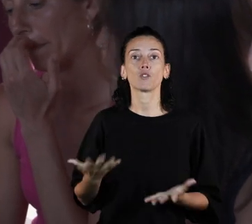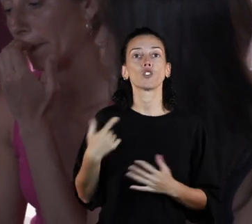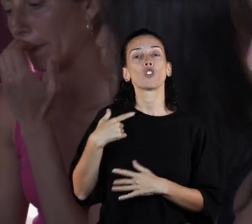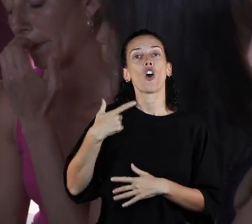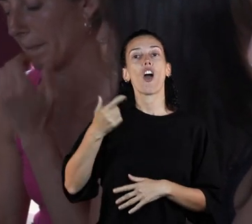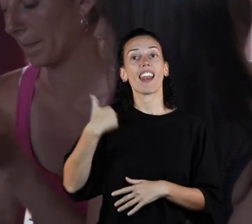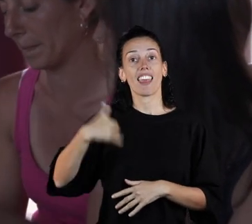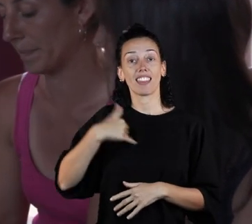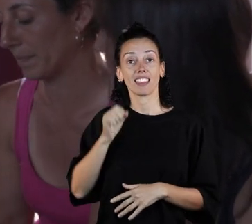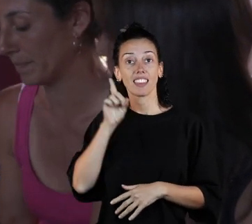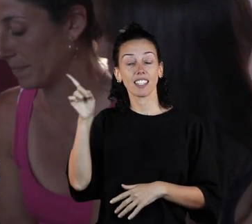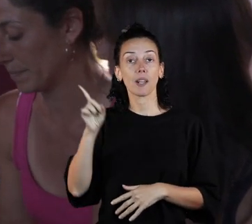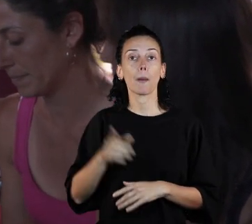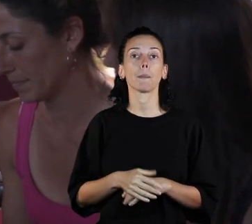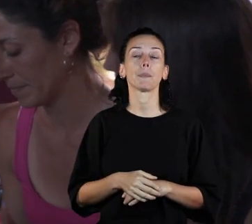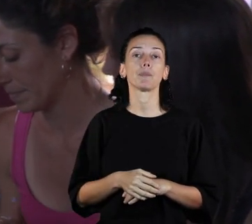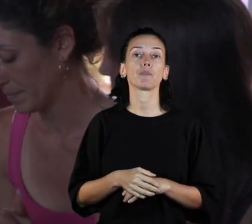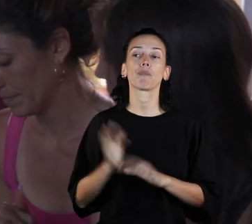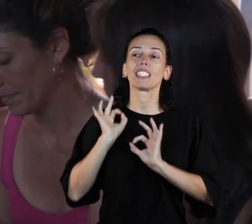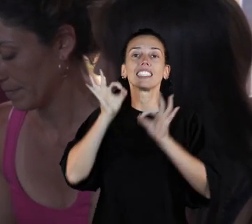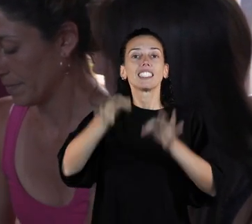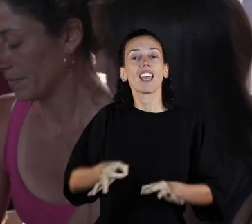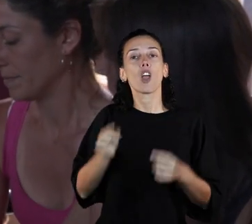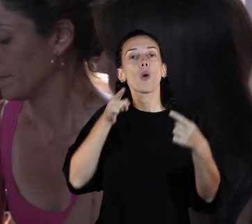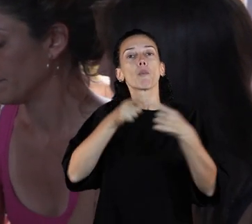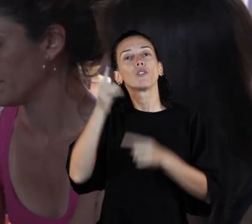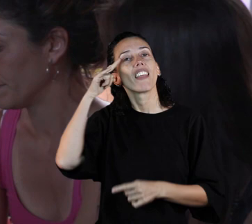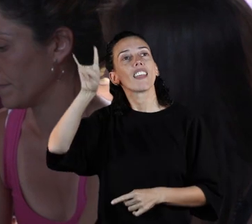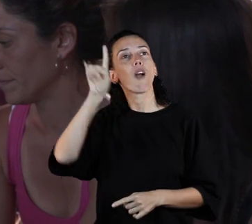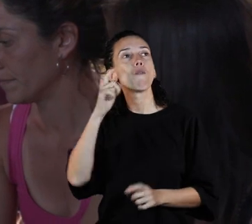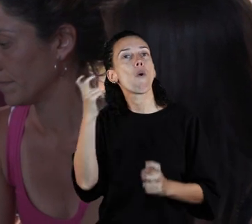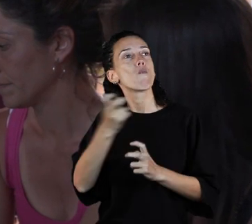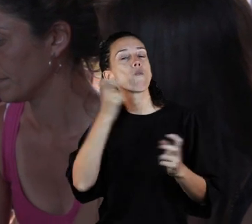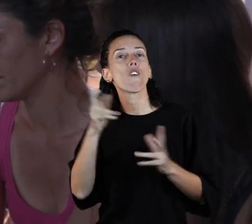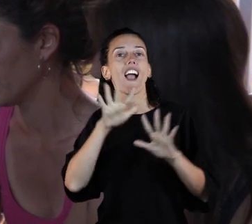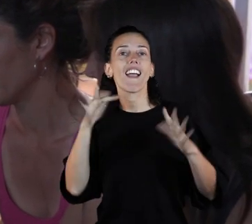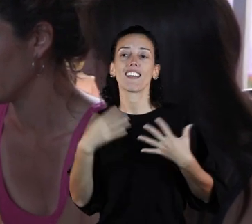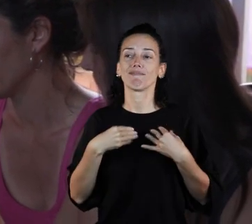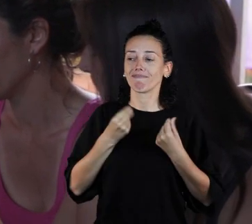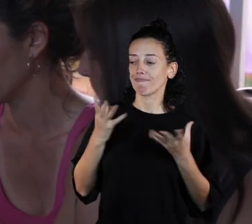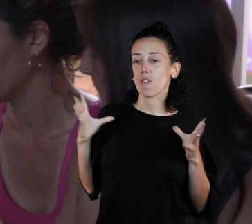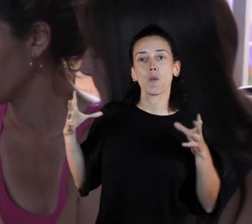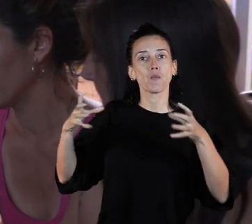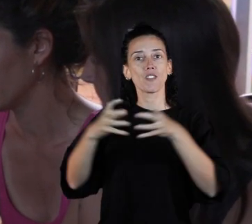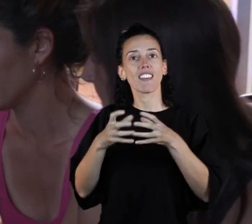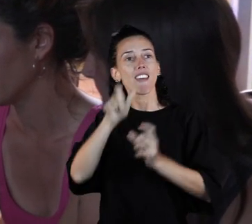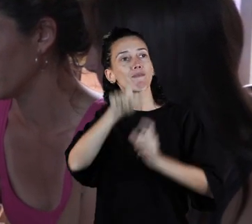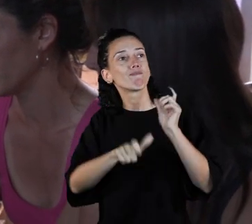soy argentina y llegué a Punta del Diablo en busca de comunidad